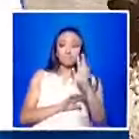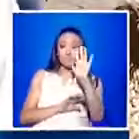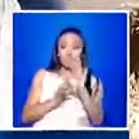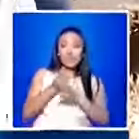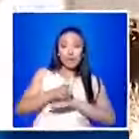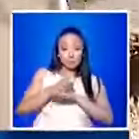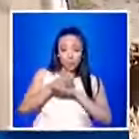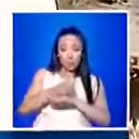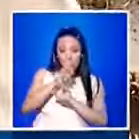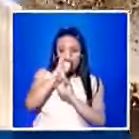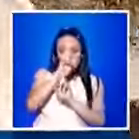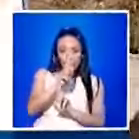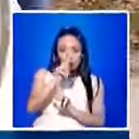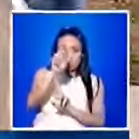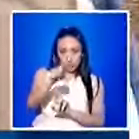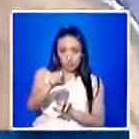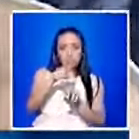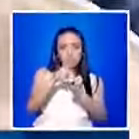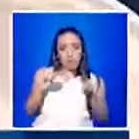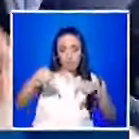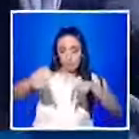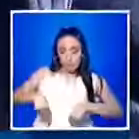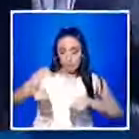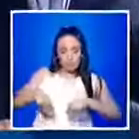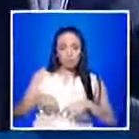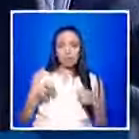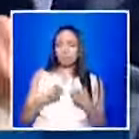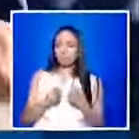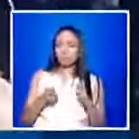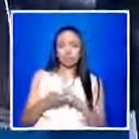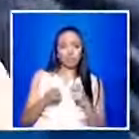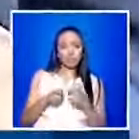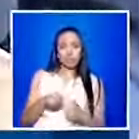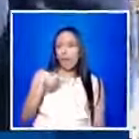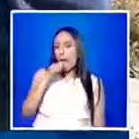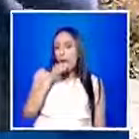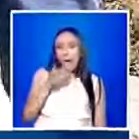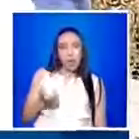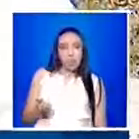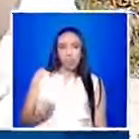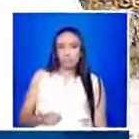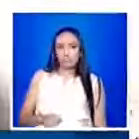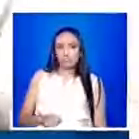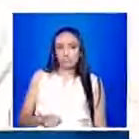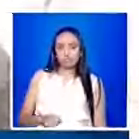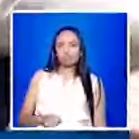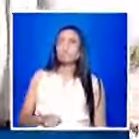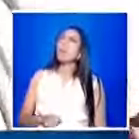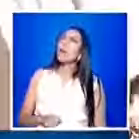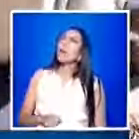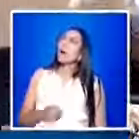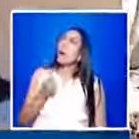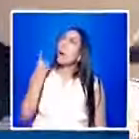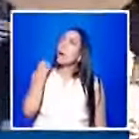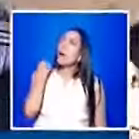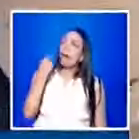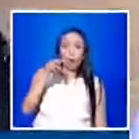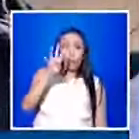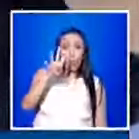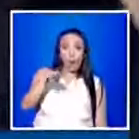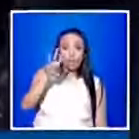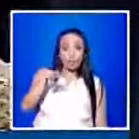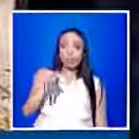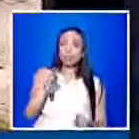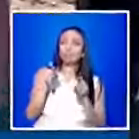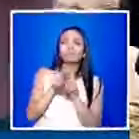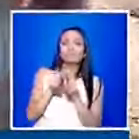pues justamente aquí en nuestro barrio sufrimos mucho de agua. Y hace unos 4 meses así mismo nos